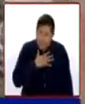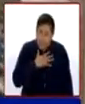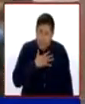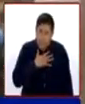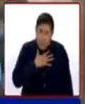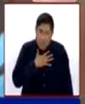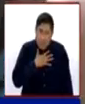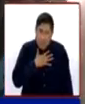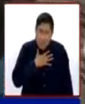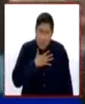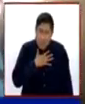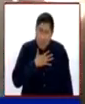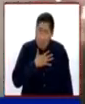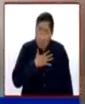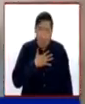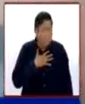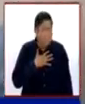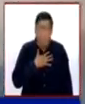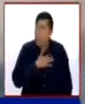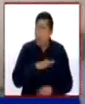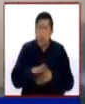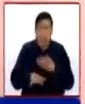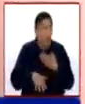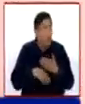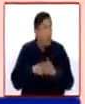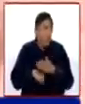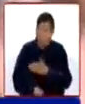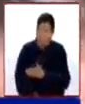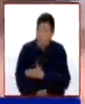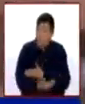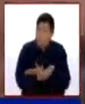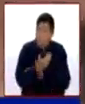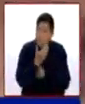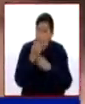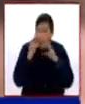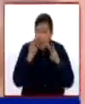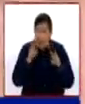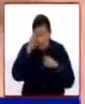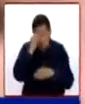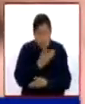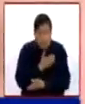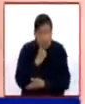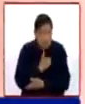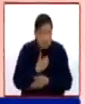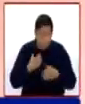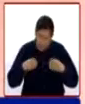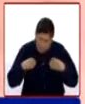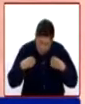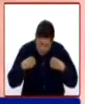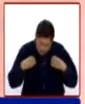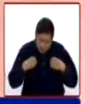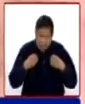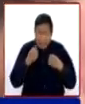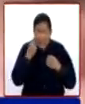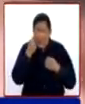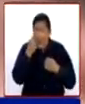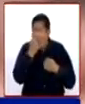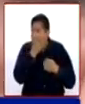Yo más velo todas las mañanas, veo a mis hijos, sus ojitos, sus